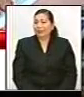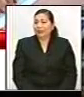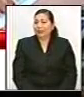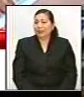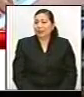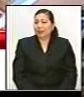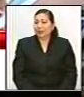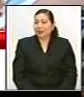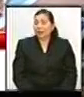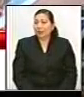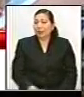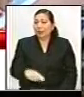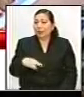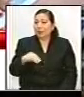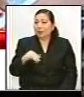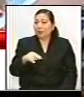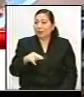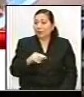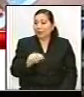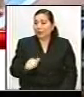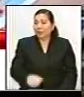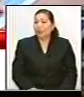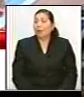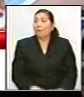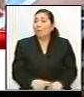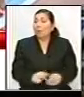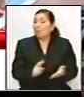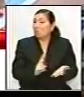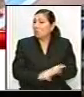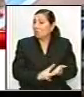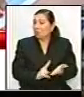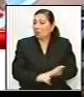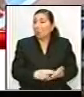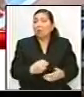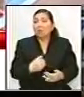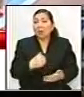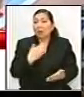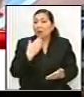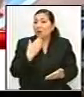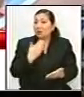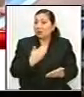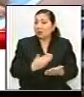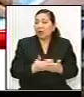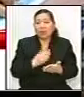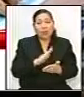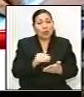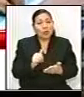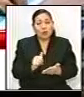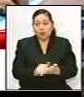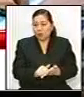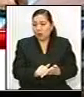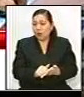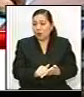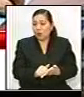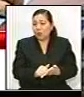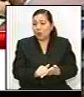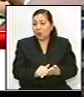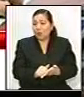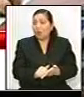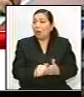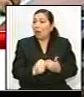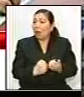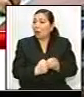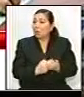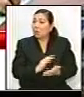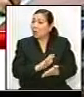van por el MINSA. Pero en eSalud yo estoy muy agradecida y sé que todos los atienden